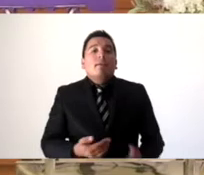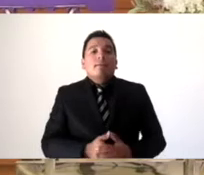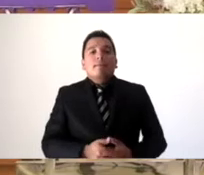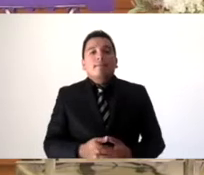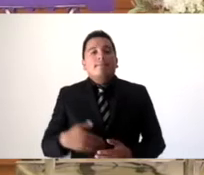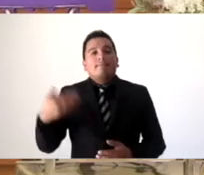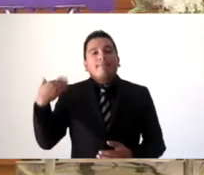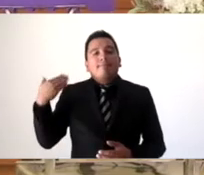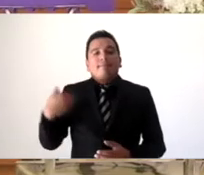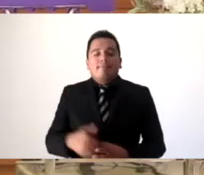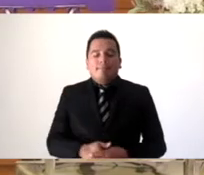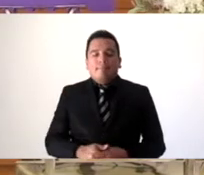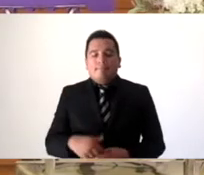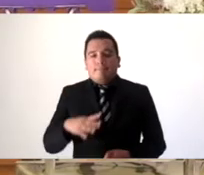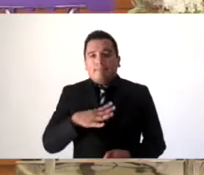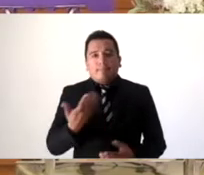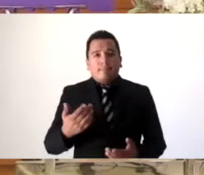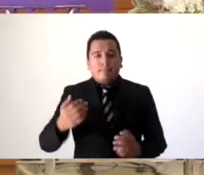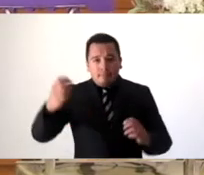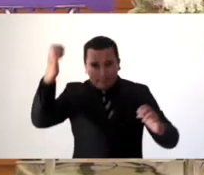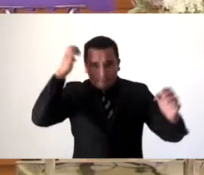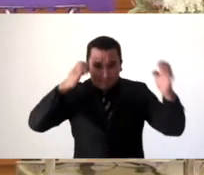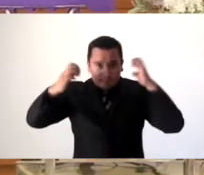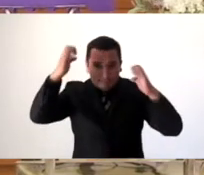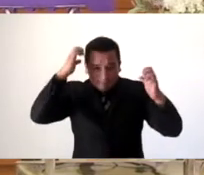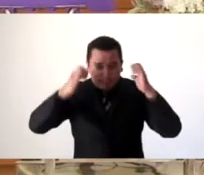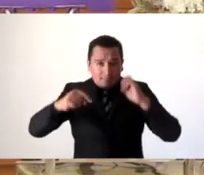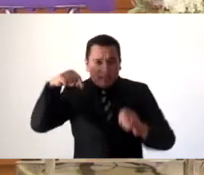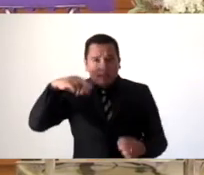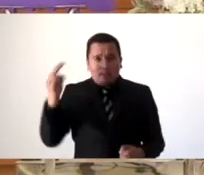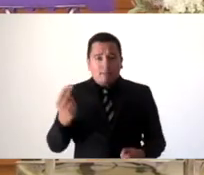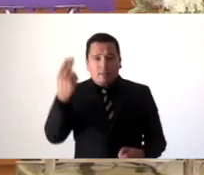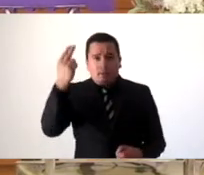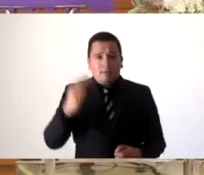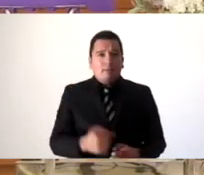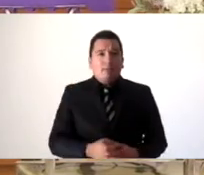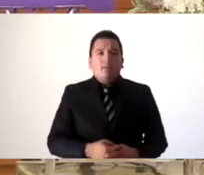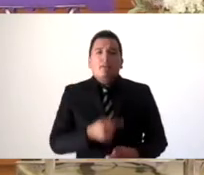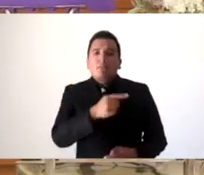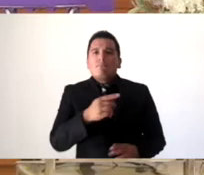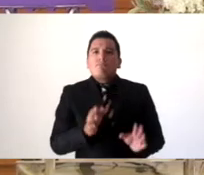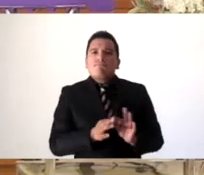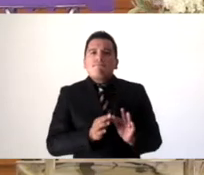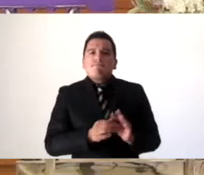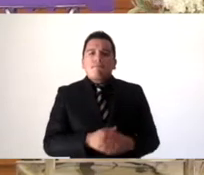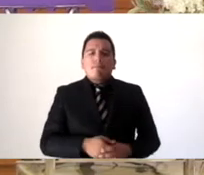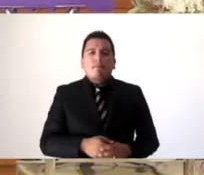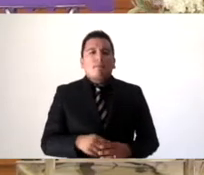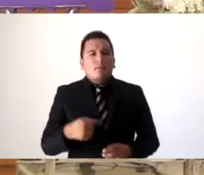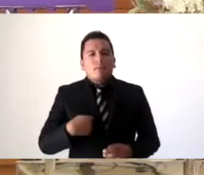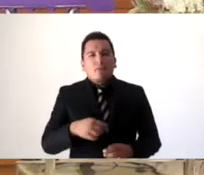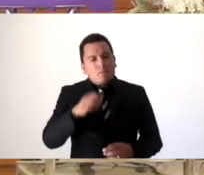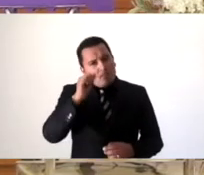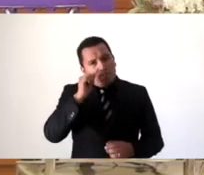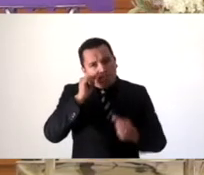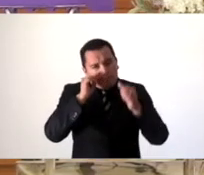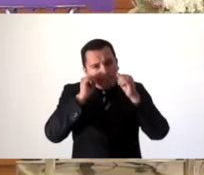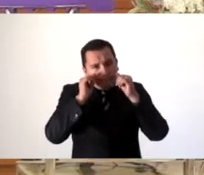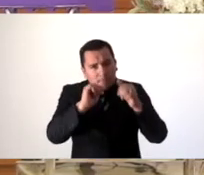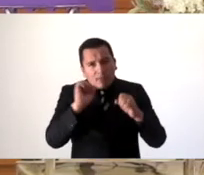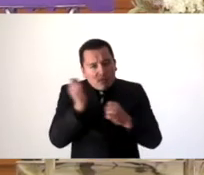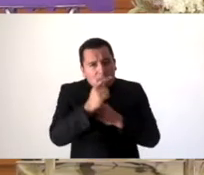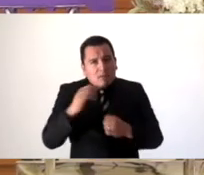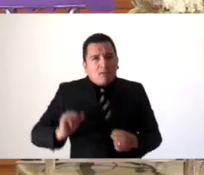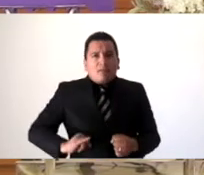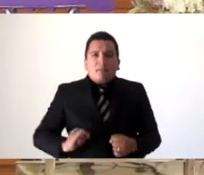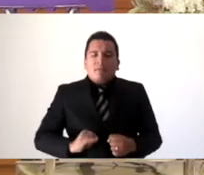ahora recientemente en la exposición que estuviste aquí en la universidad que tuviste bien dictar, escuché algo y me